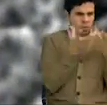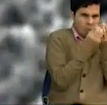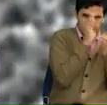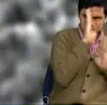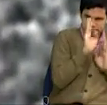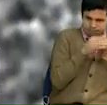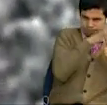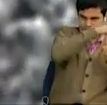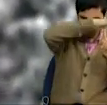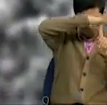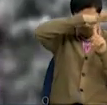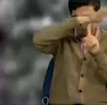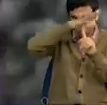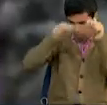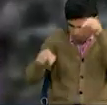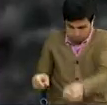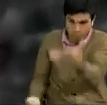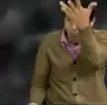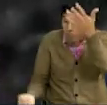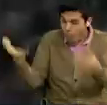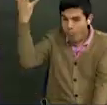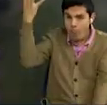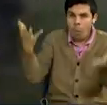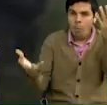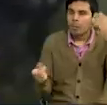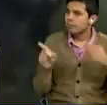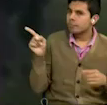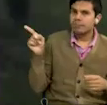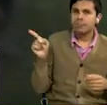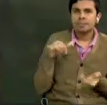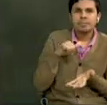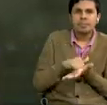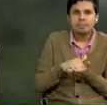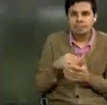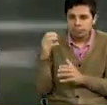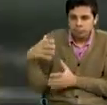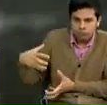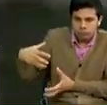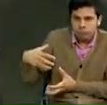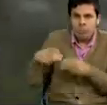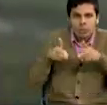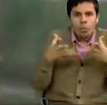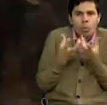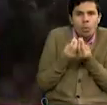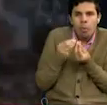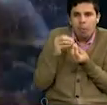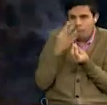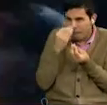tropas elitransportadas en jurisdicción del municipio de Acarí, cuando se le activaron los explosivos que transportaban los miembros del grupo ilegal.